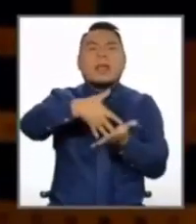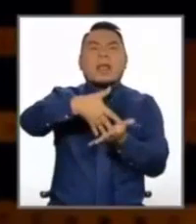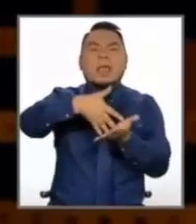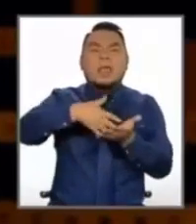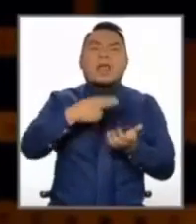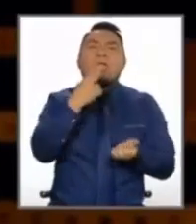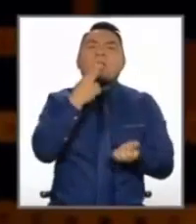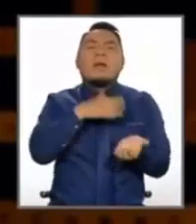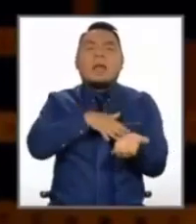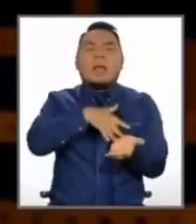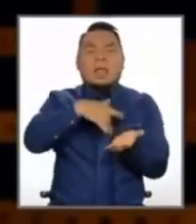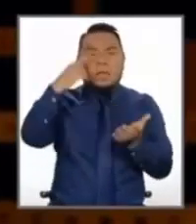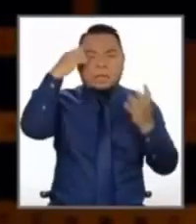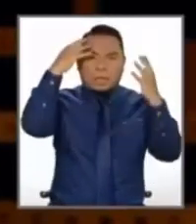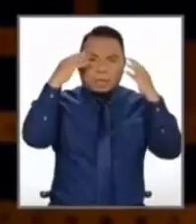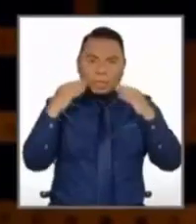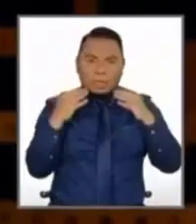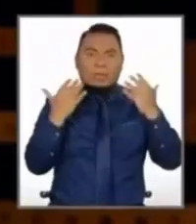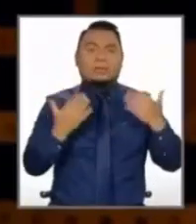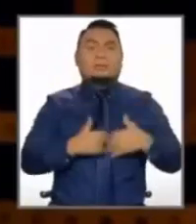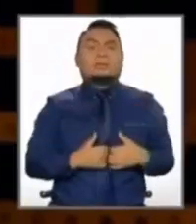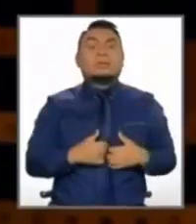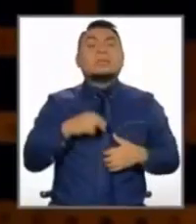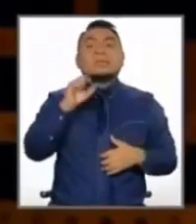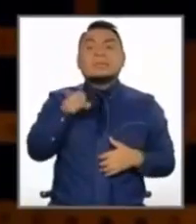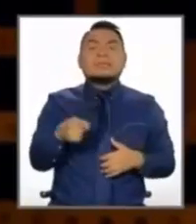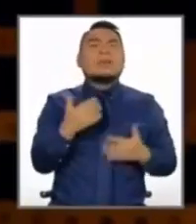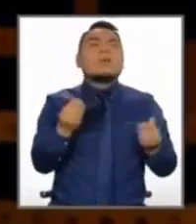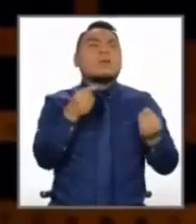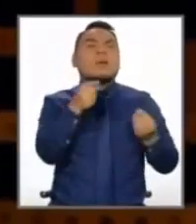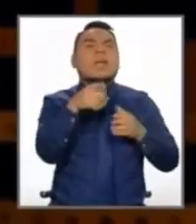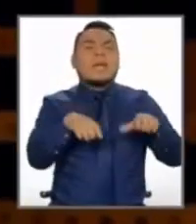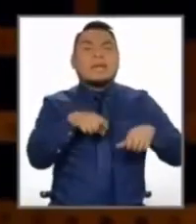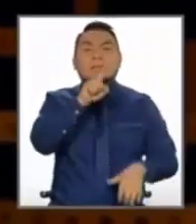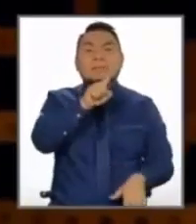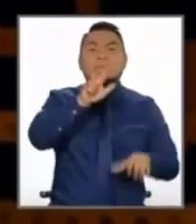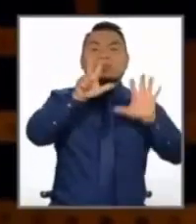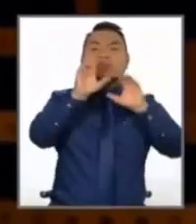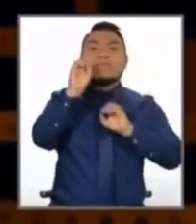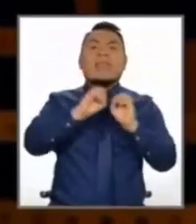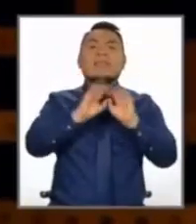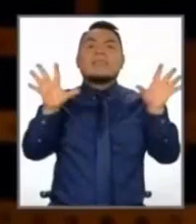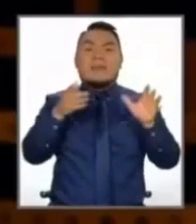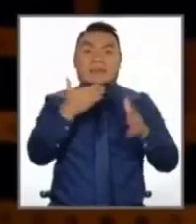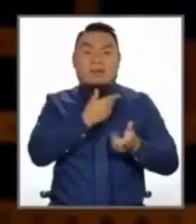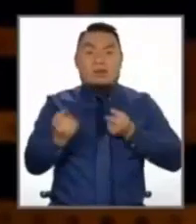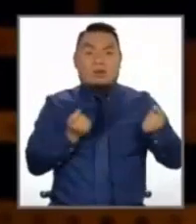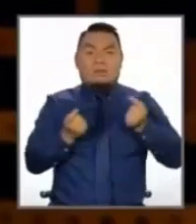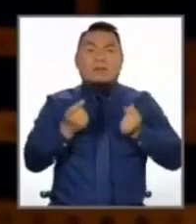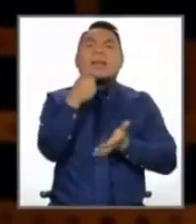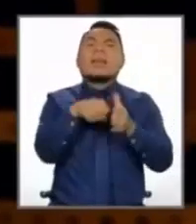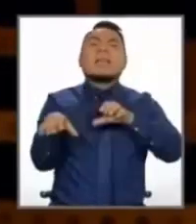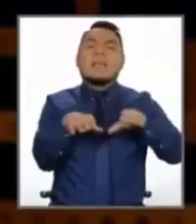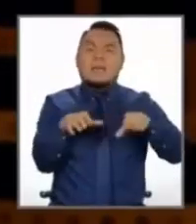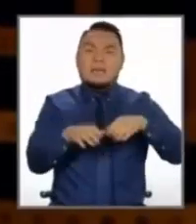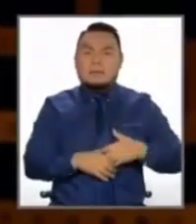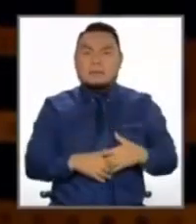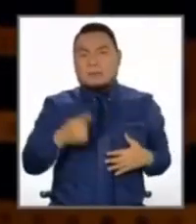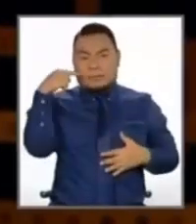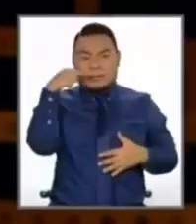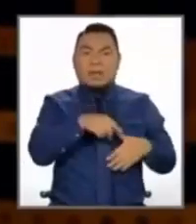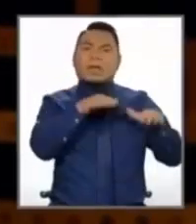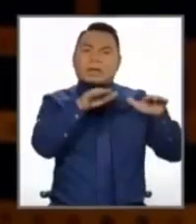los próximos 5 o 6 meses, los primeros 180 días de su eventual gobierno, ¿qué se hará